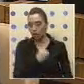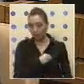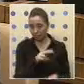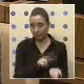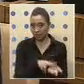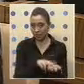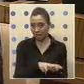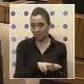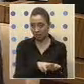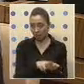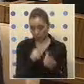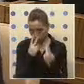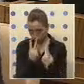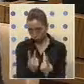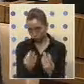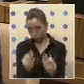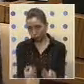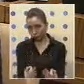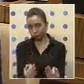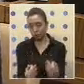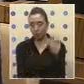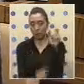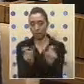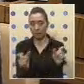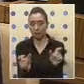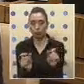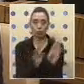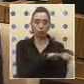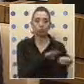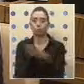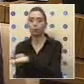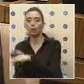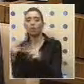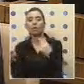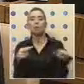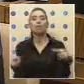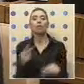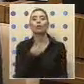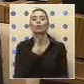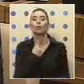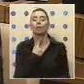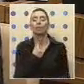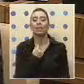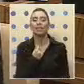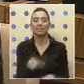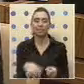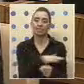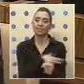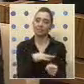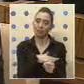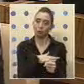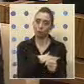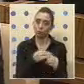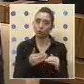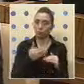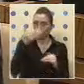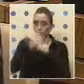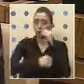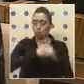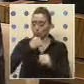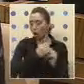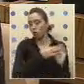siendo constatadora de que la gente se ordena de acuerdo a sus intereses. Esta situación nos va a acompañar en los próximos tiempos,